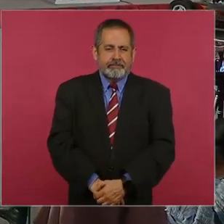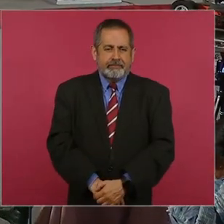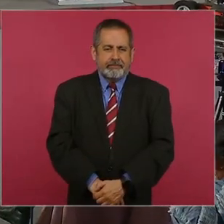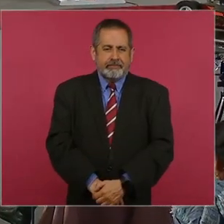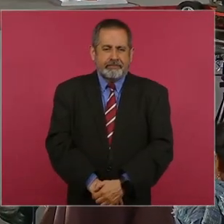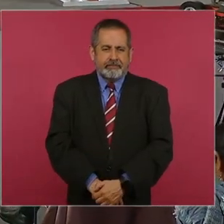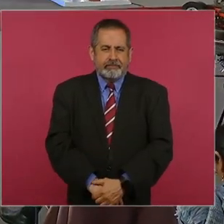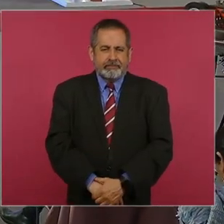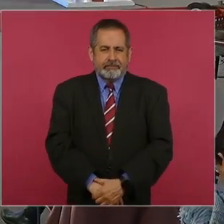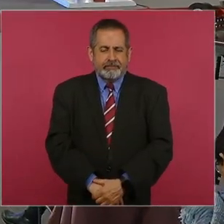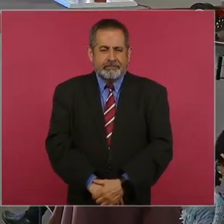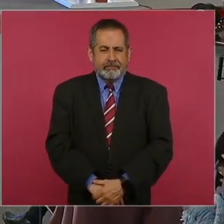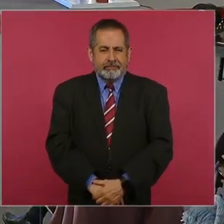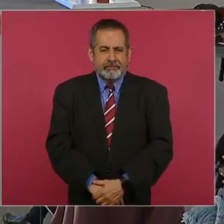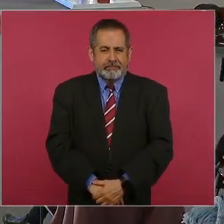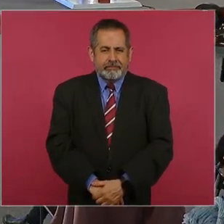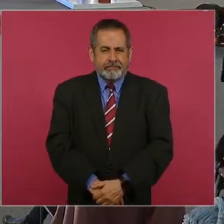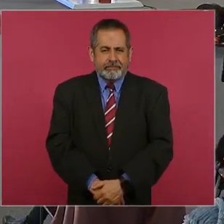es que es una manera